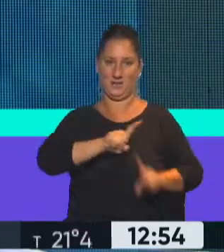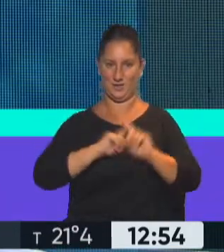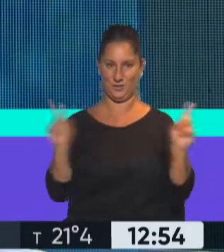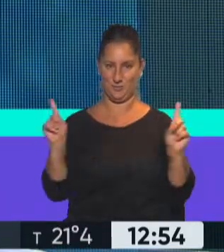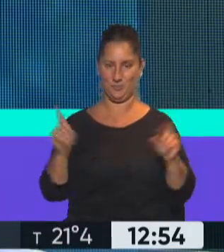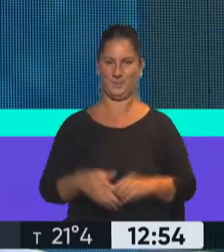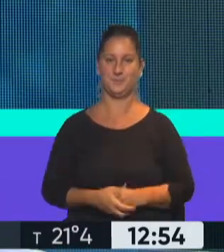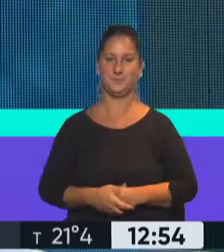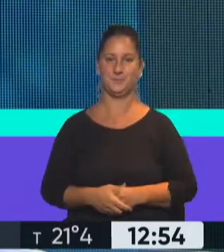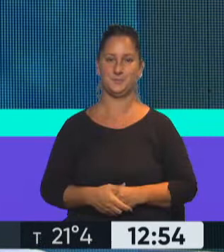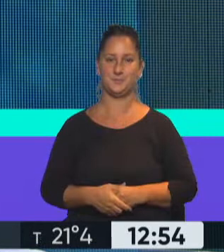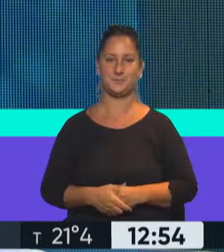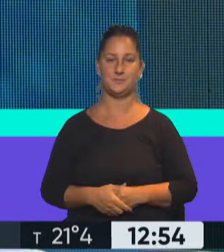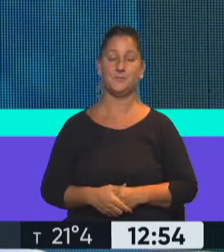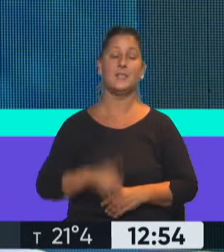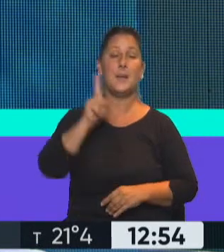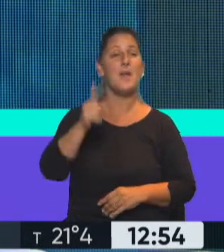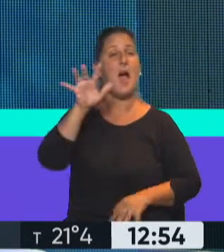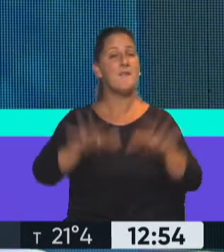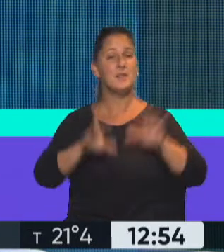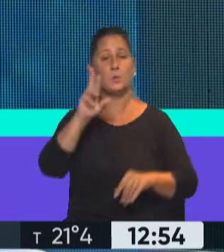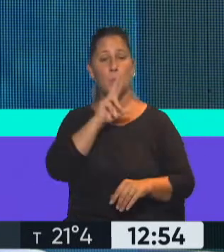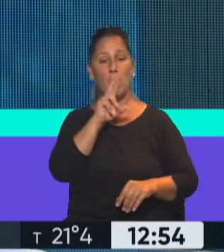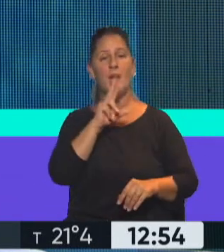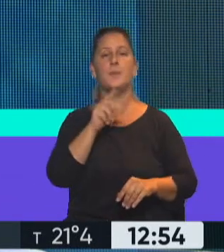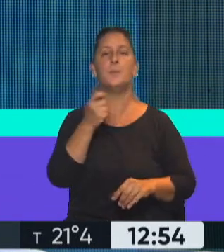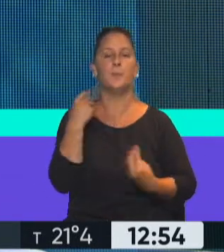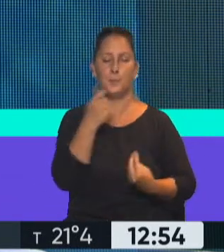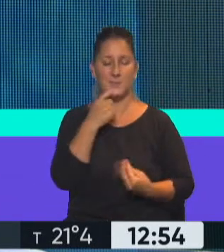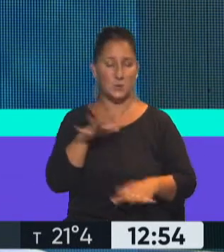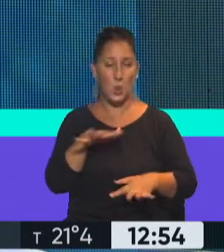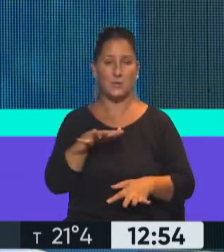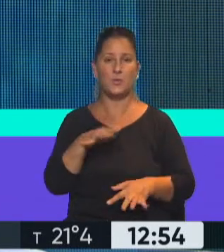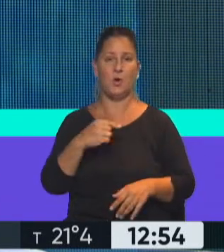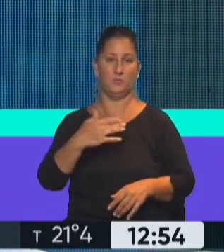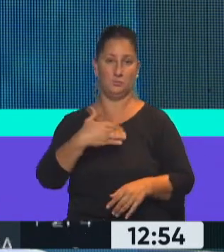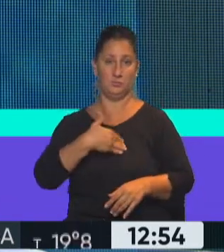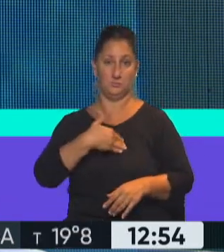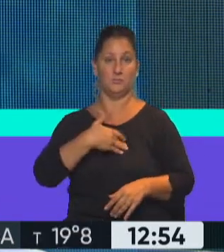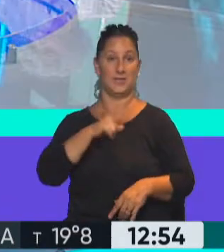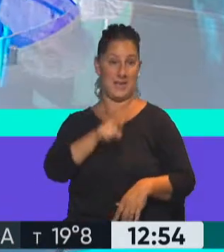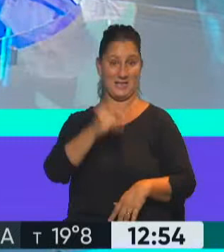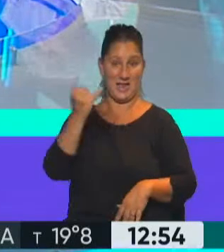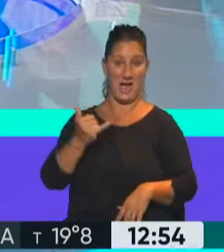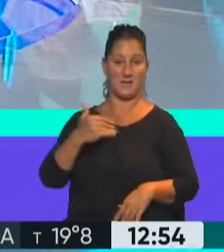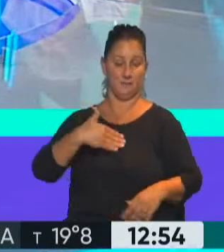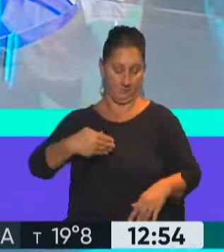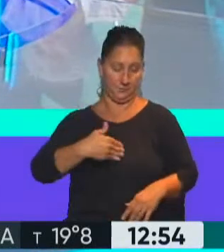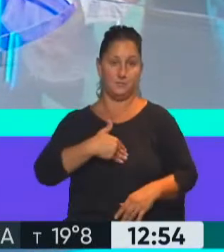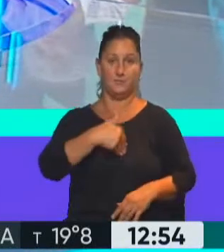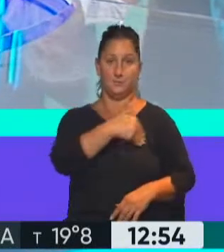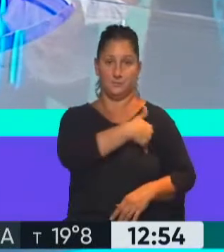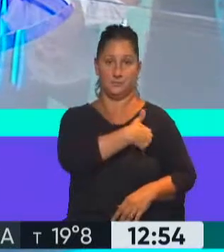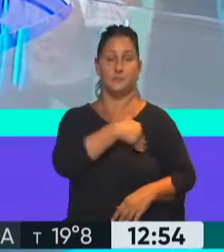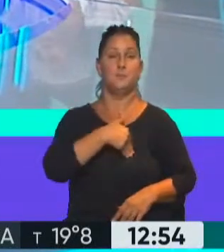también es lo que les pasa es que el alojamiento cuando está detectada la enfermedad para poder estar en este